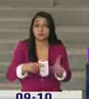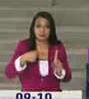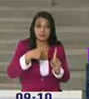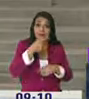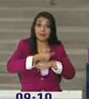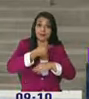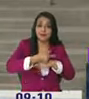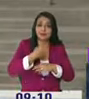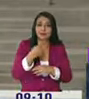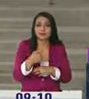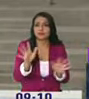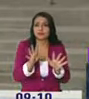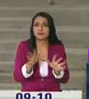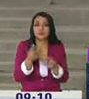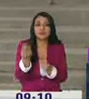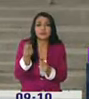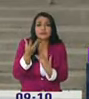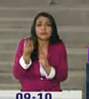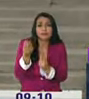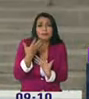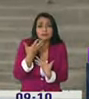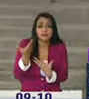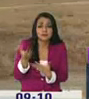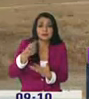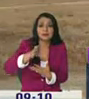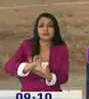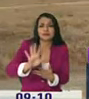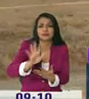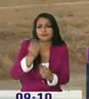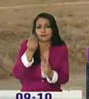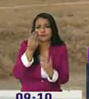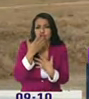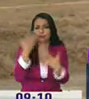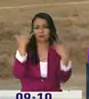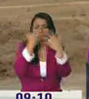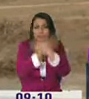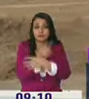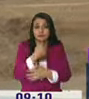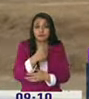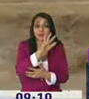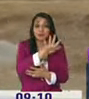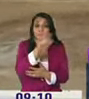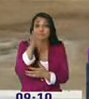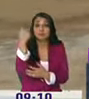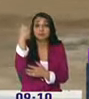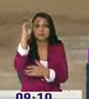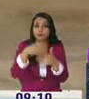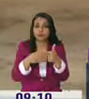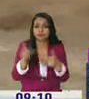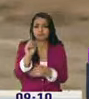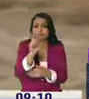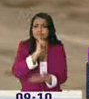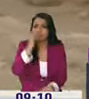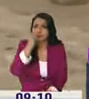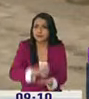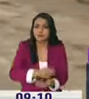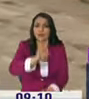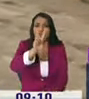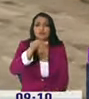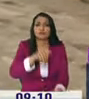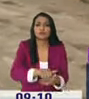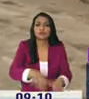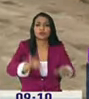se sobredimensionó la información respecto a inversiones. Explicó que se habló de una inversión de 55 millones cuando la realidad es de